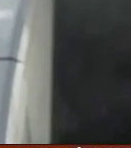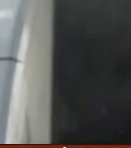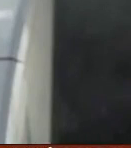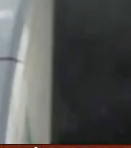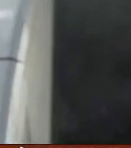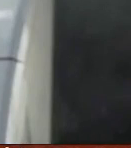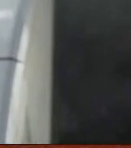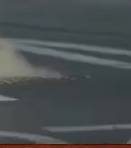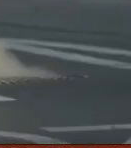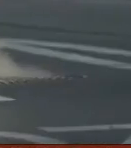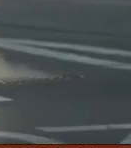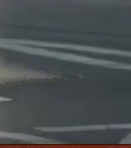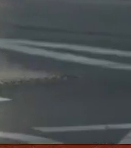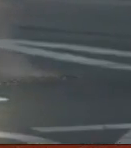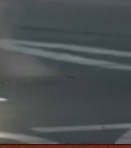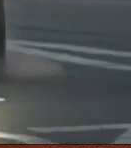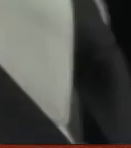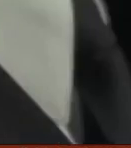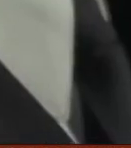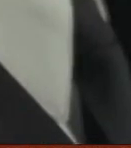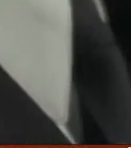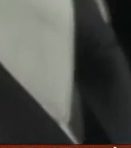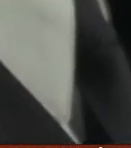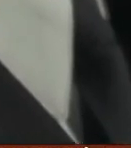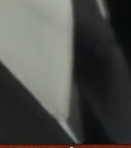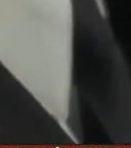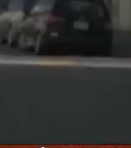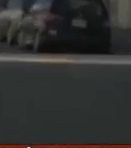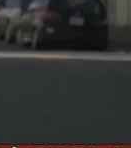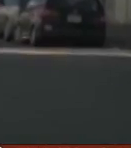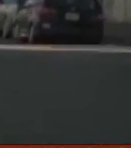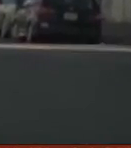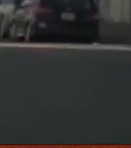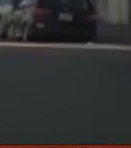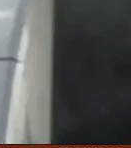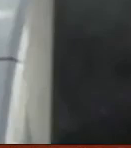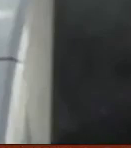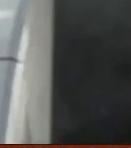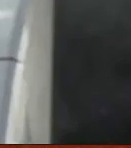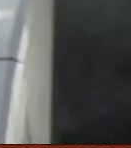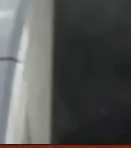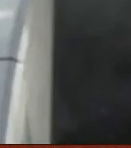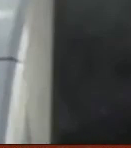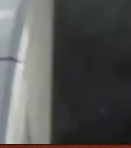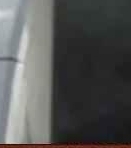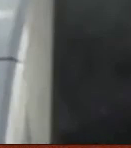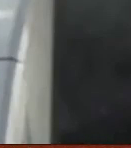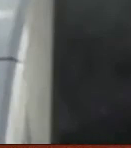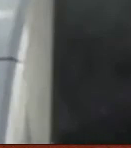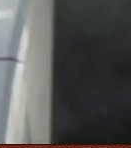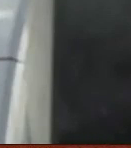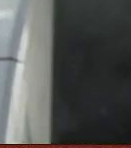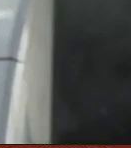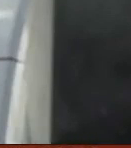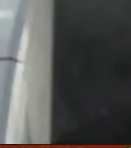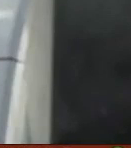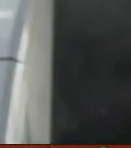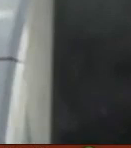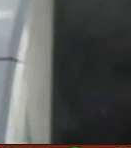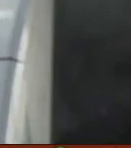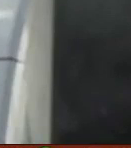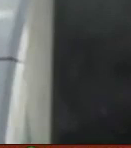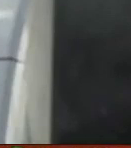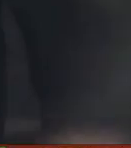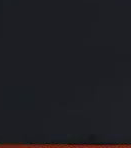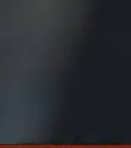usen más el servicio que se llama Uber Pool, que es cuando compartes el carro con otras personas. Y bueno, servicio que ahora sí